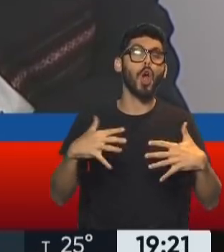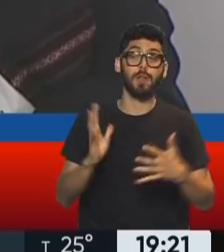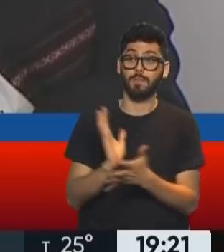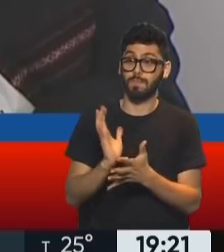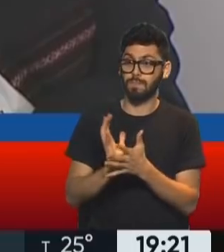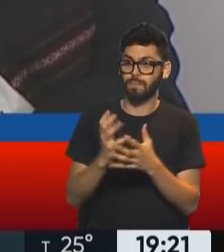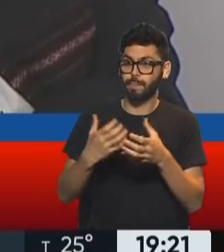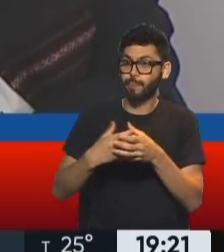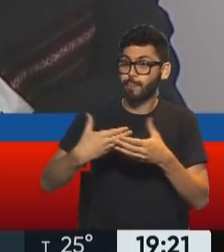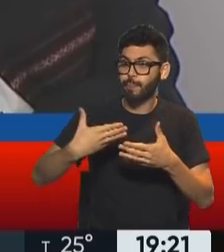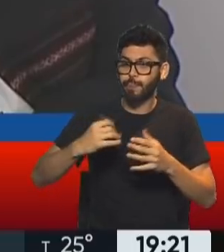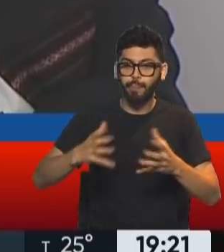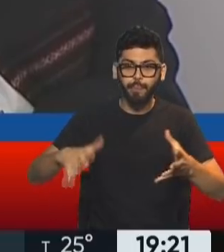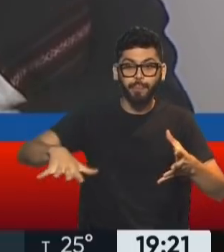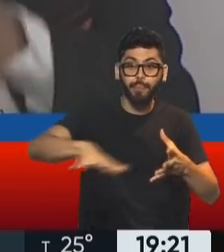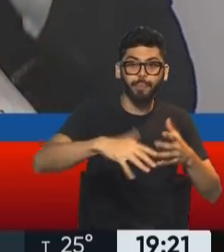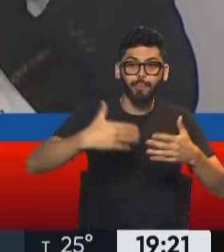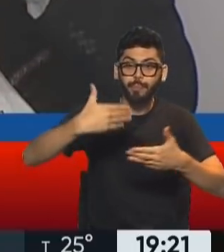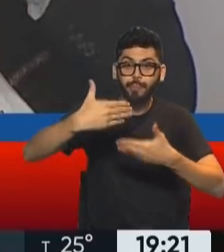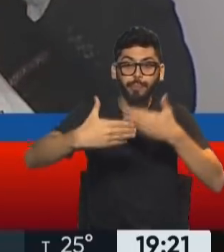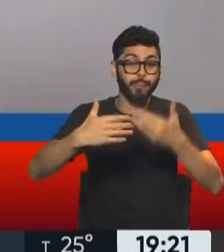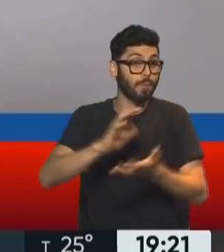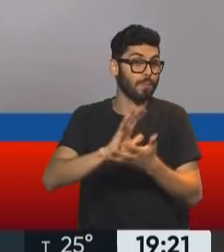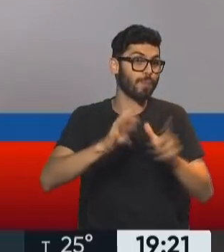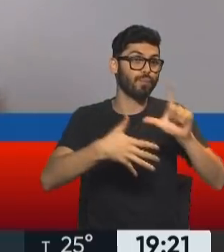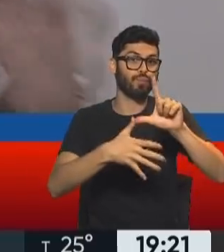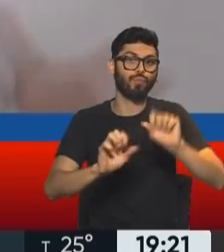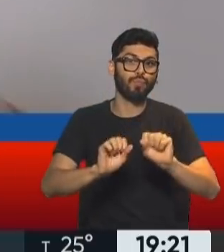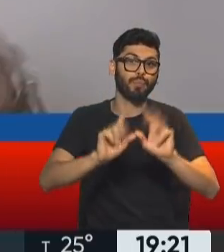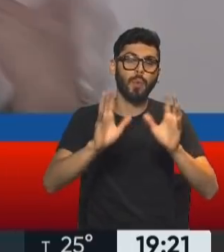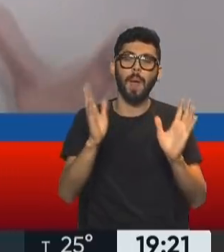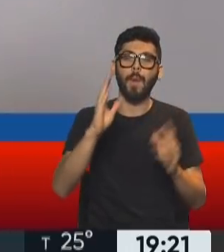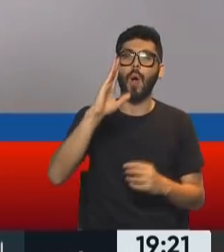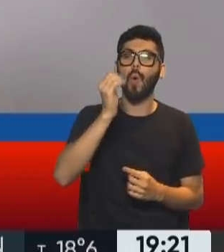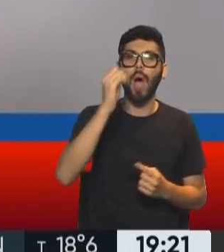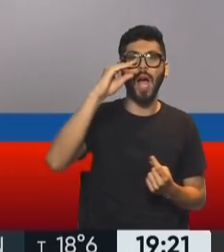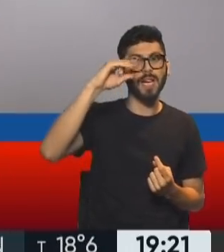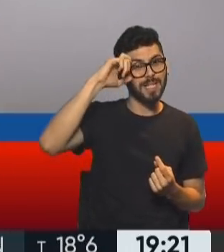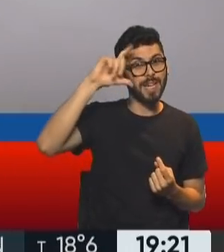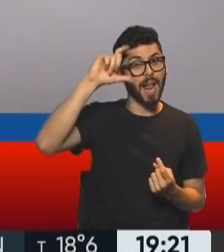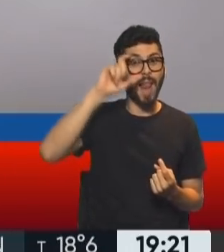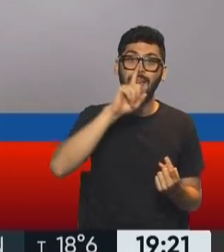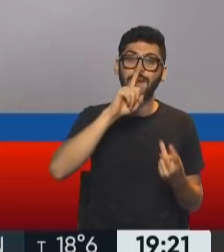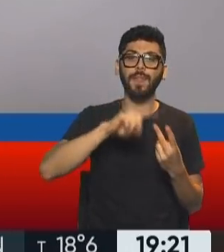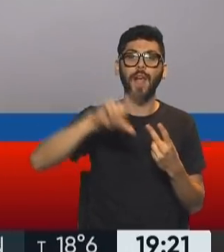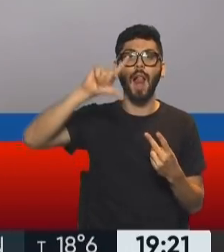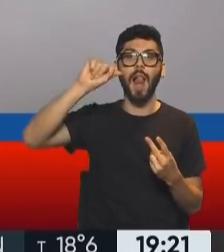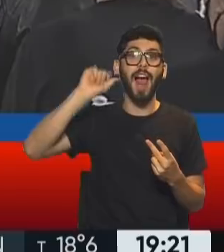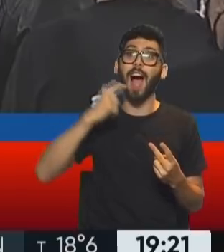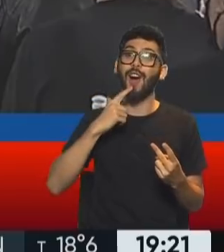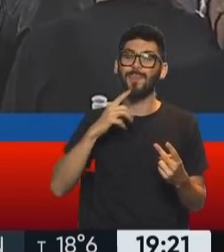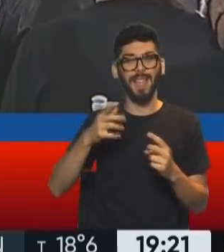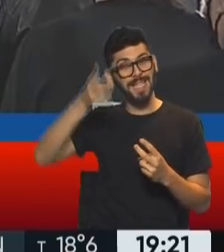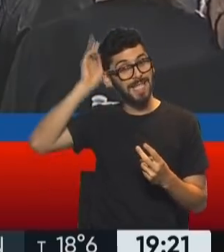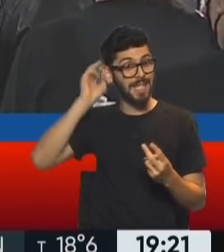progresismo se difundió en todo el continente, los años de Bachelet, de Lagos en Chile, de Evo